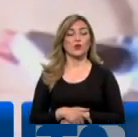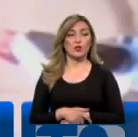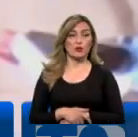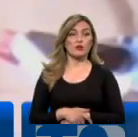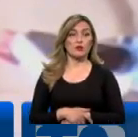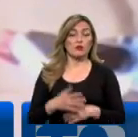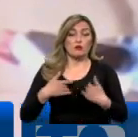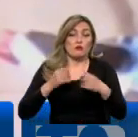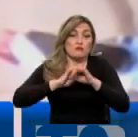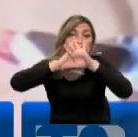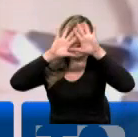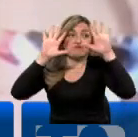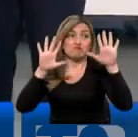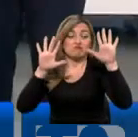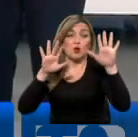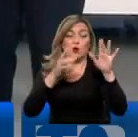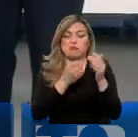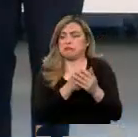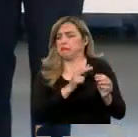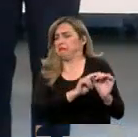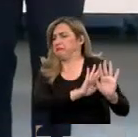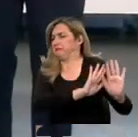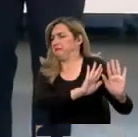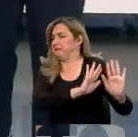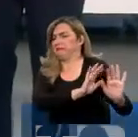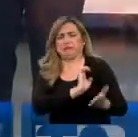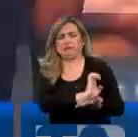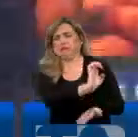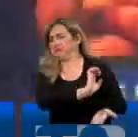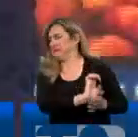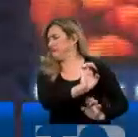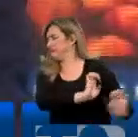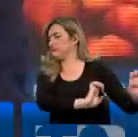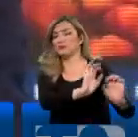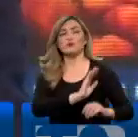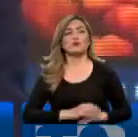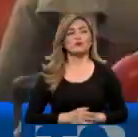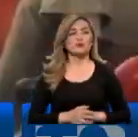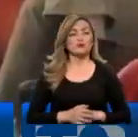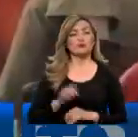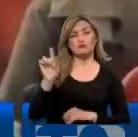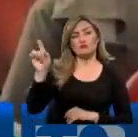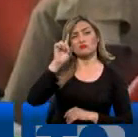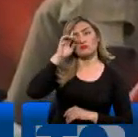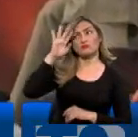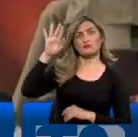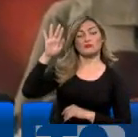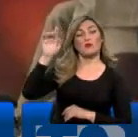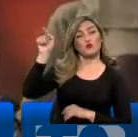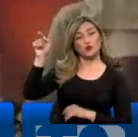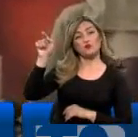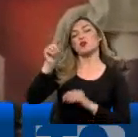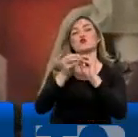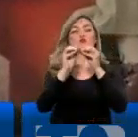único que tengo claro es que quiero estar lejos. Esto pese a una derecha teóricamente aliada bajo el acuerdo de Creo con el Partido Social